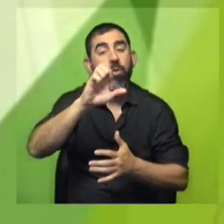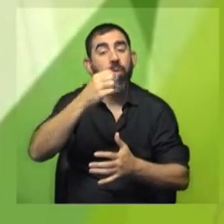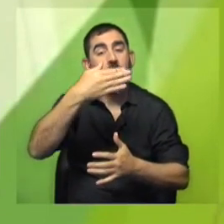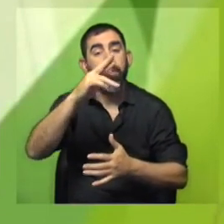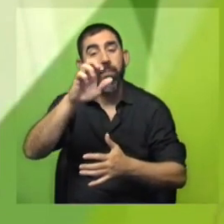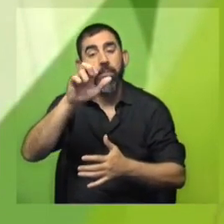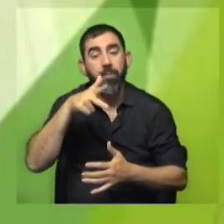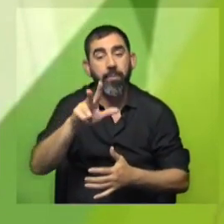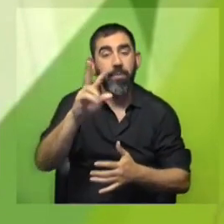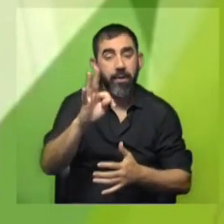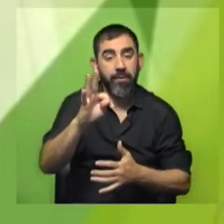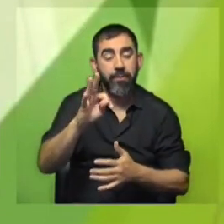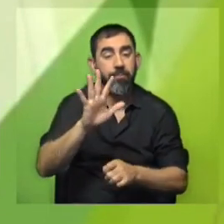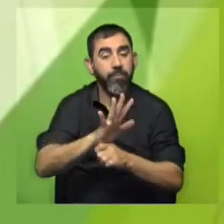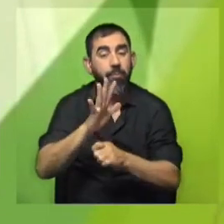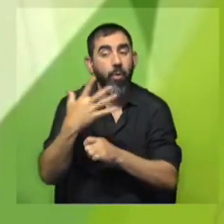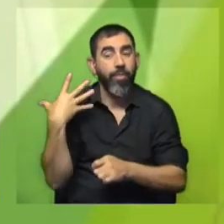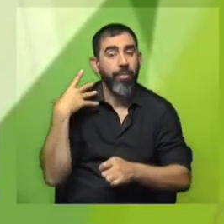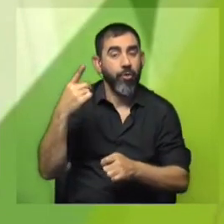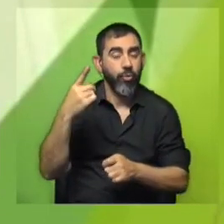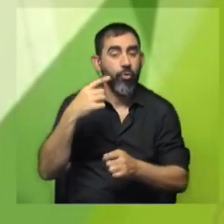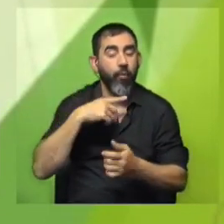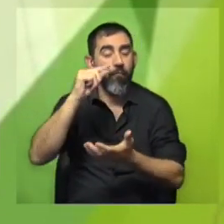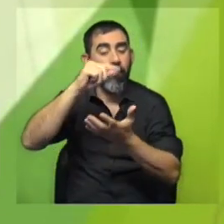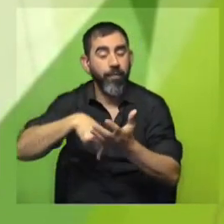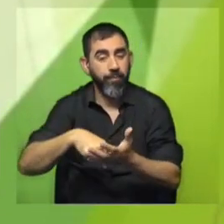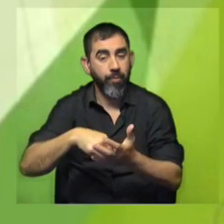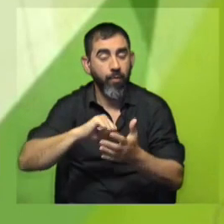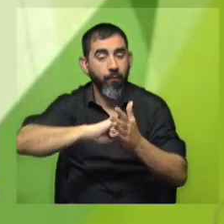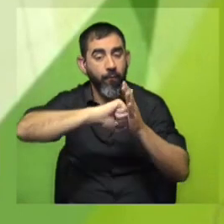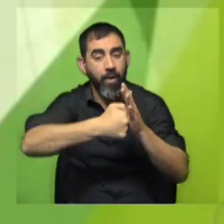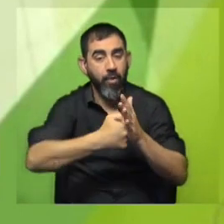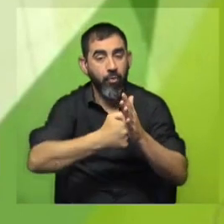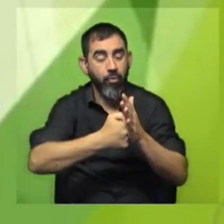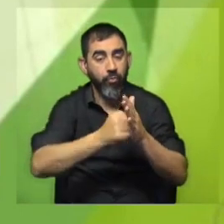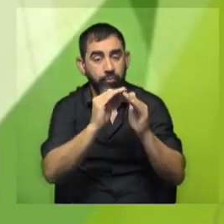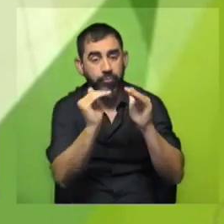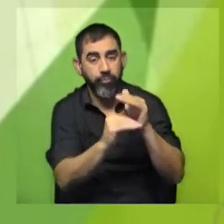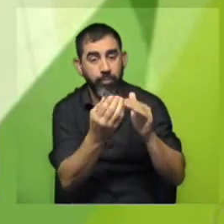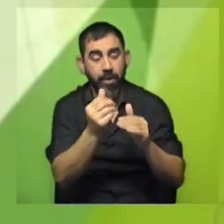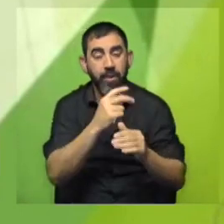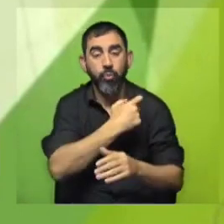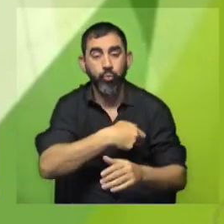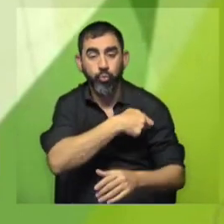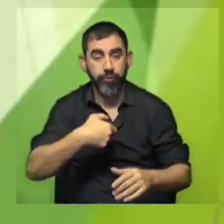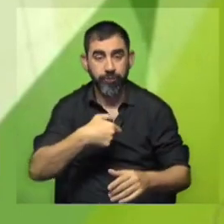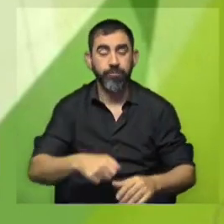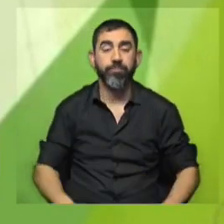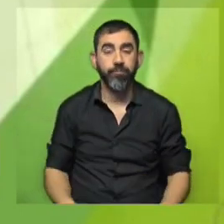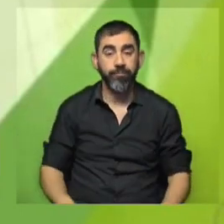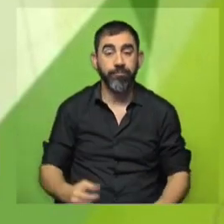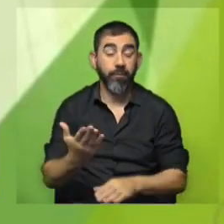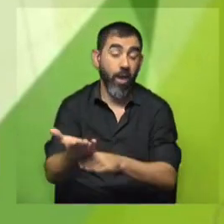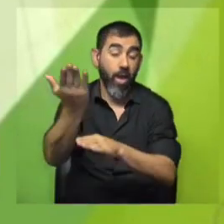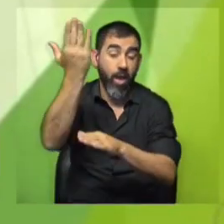prestándole el servicio de aparecer como directores y como firmantes de la cuenta bancaria que ésta tenía en Suiza, algo que en esa